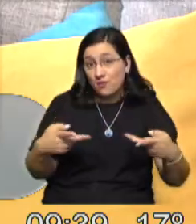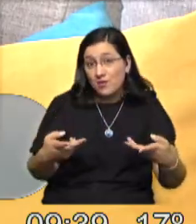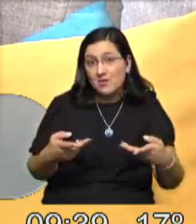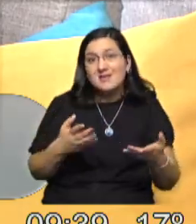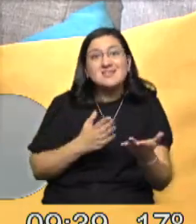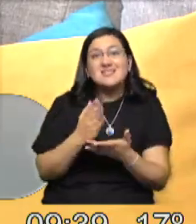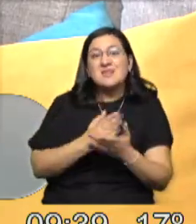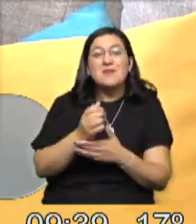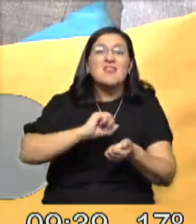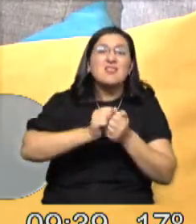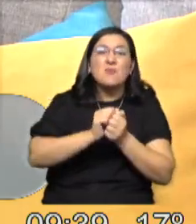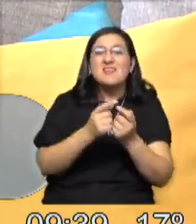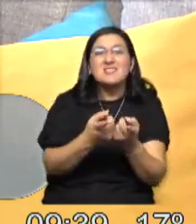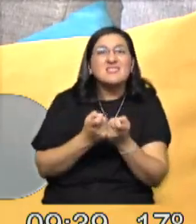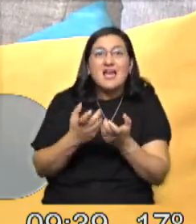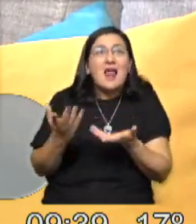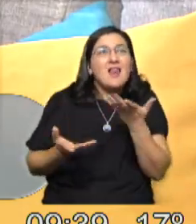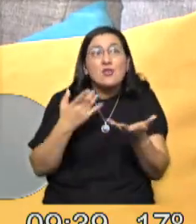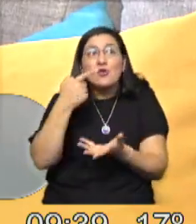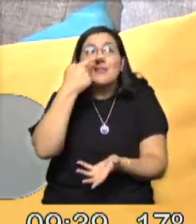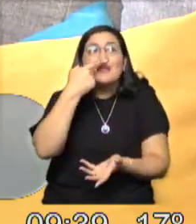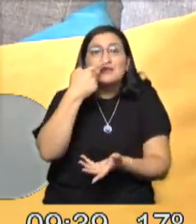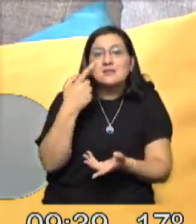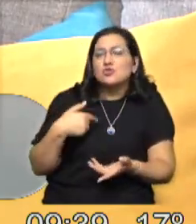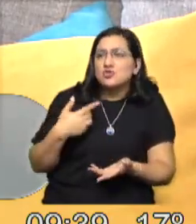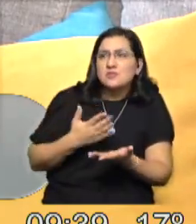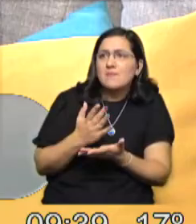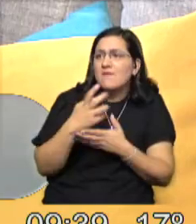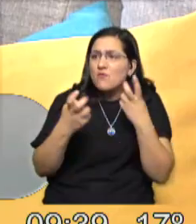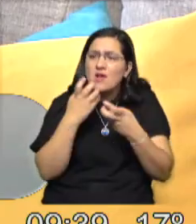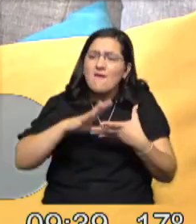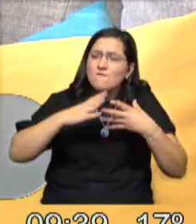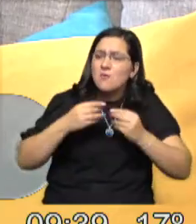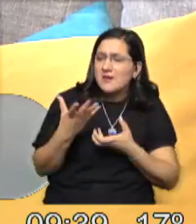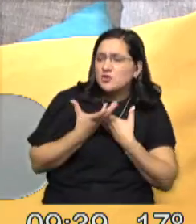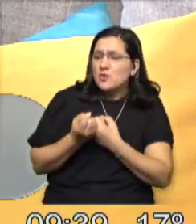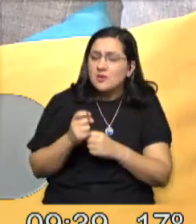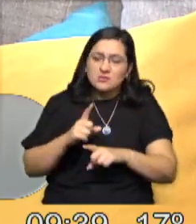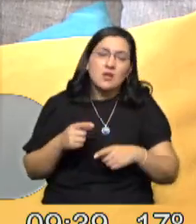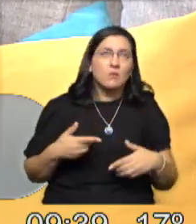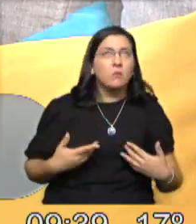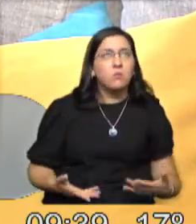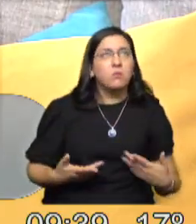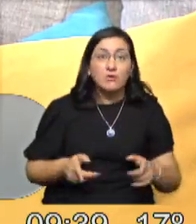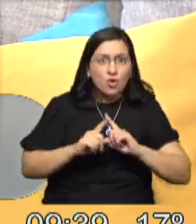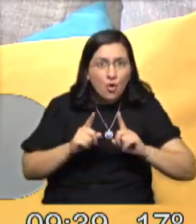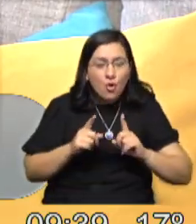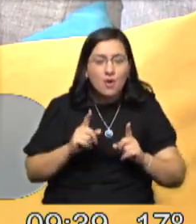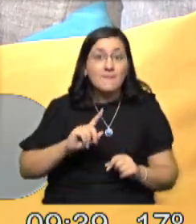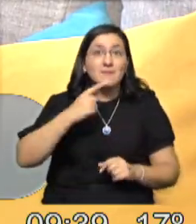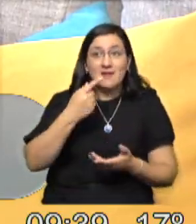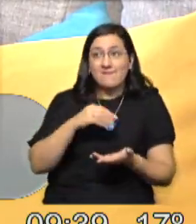que ser significativo para que lo puedas aprender. Entonces, bueno, busqué siempre todas las maneras de ayudarlos y que no sea algo pesado, ¿no? Yo la primera vez que fui a la